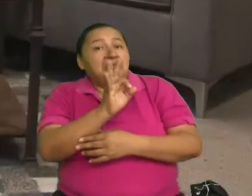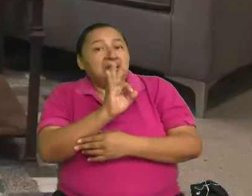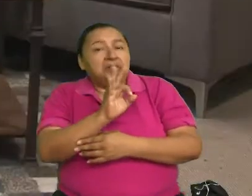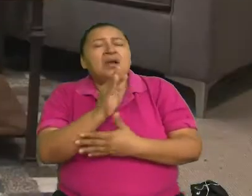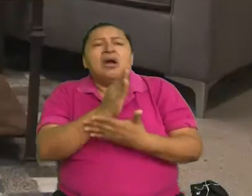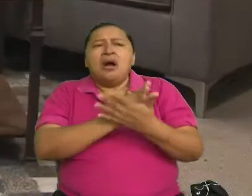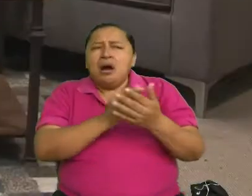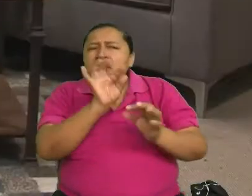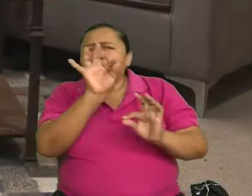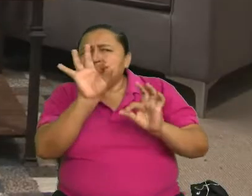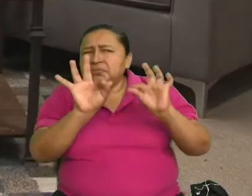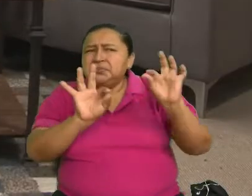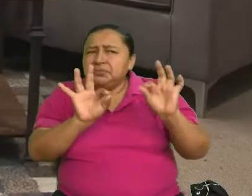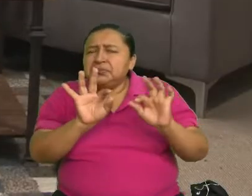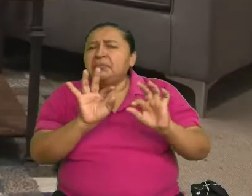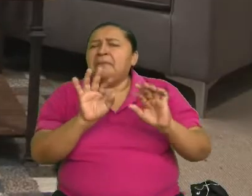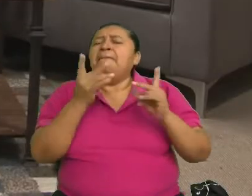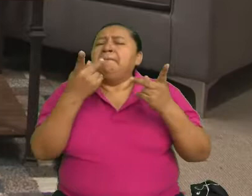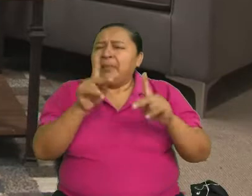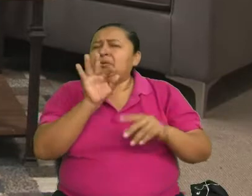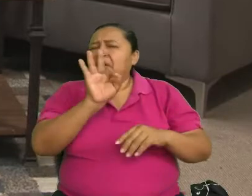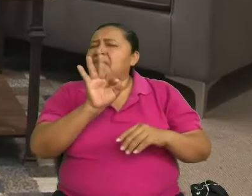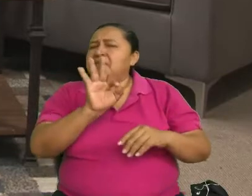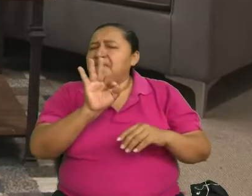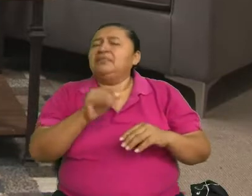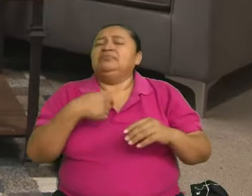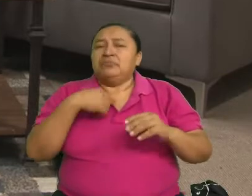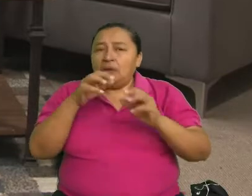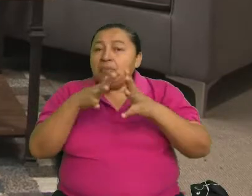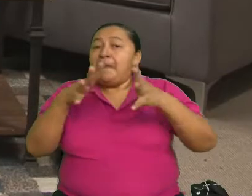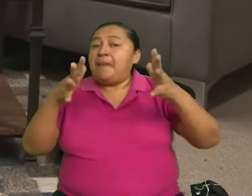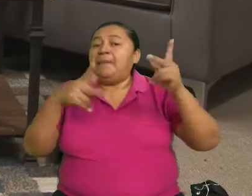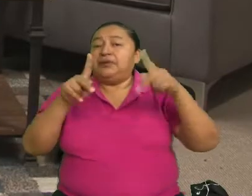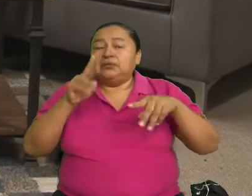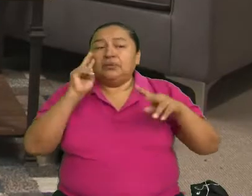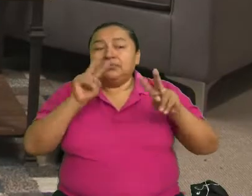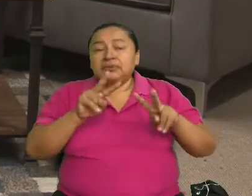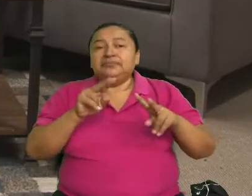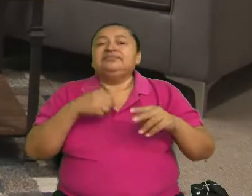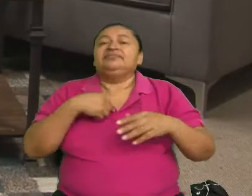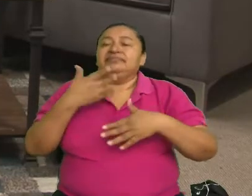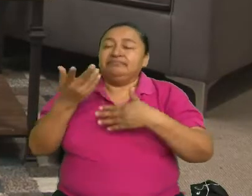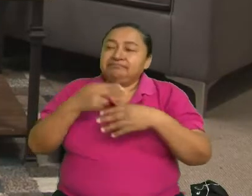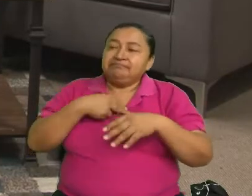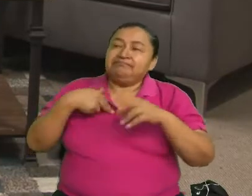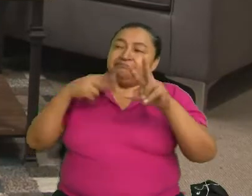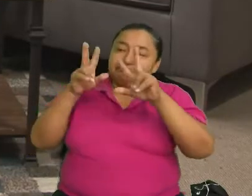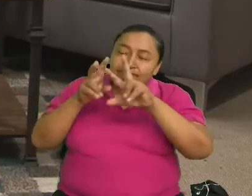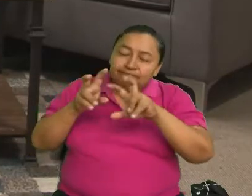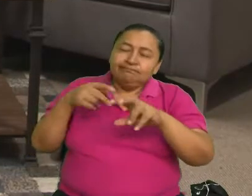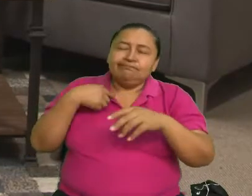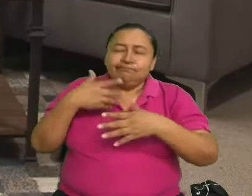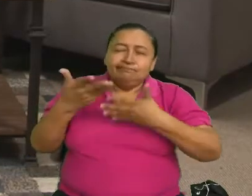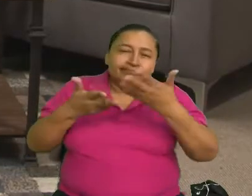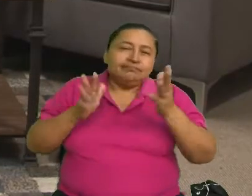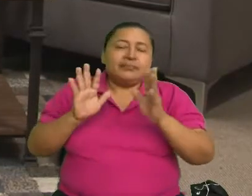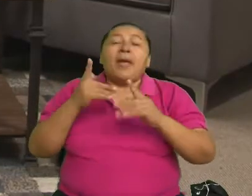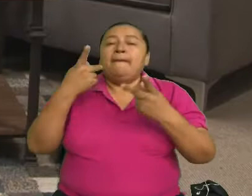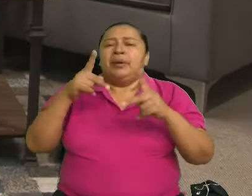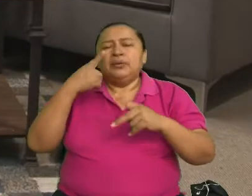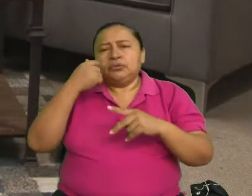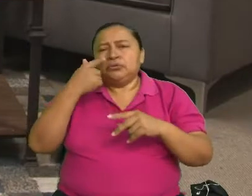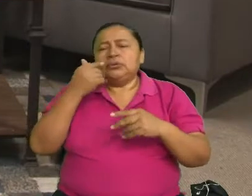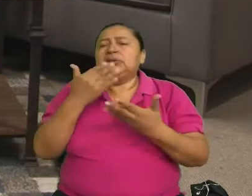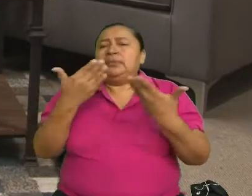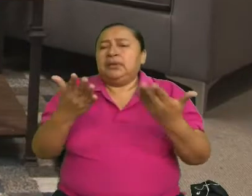unos detallitos ahí, pero está muy bien. Tiene más audiencia. Ahí, sí. Haciendo un análisis del medio, pero conocer también